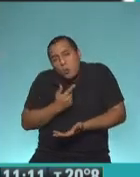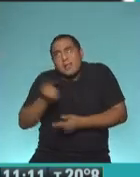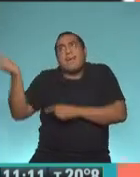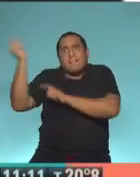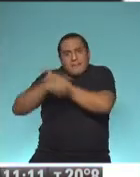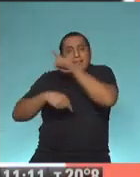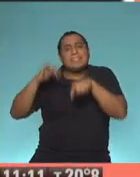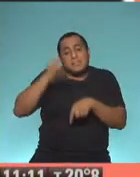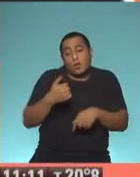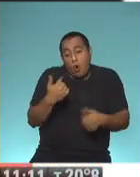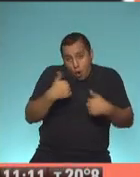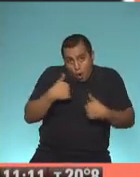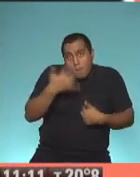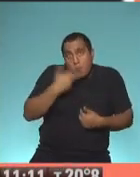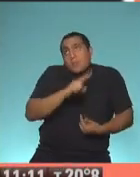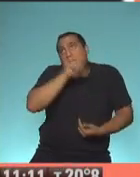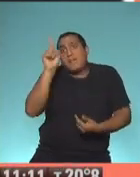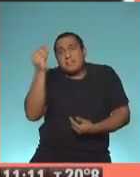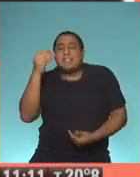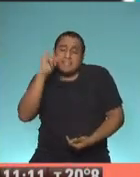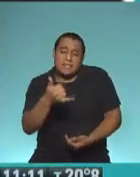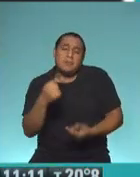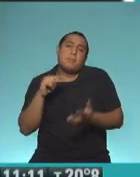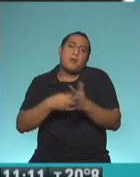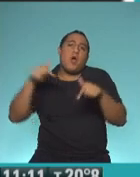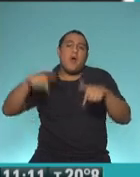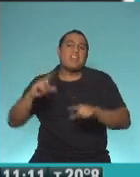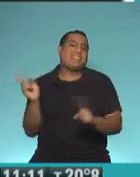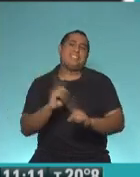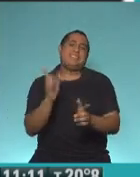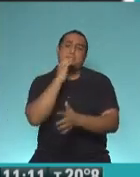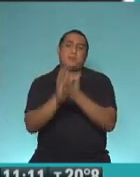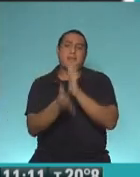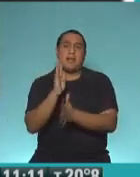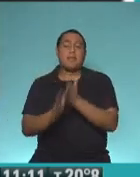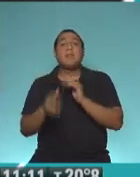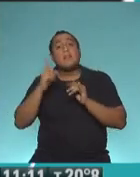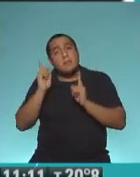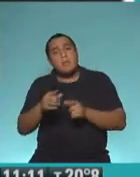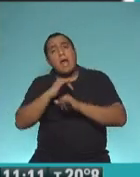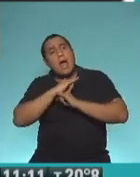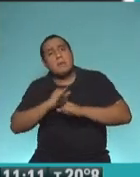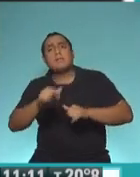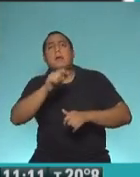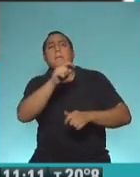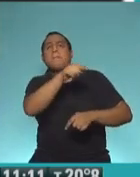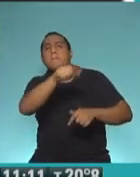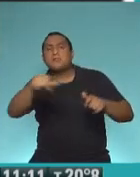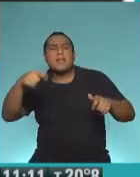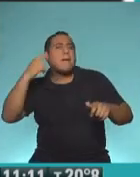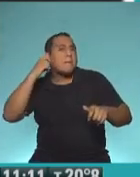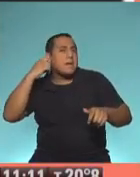brasileros y nos guste ir a Brasil. Y por último, una política para las personas mayores y para las personas más